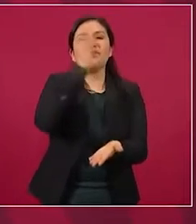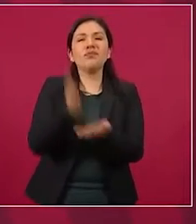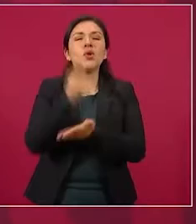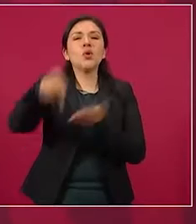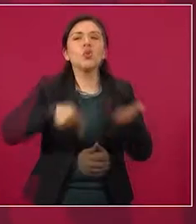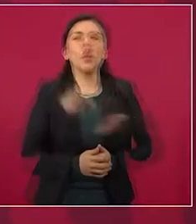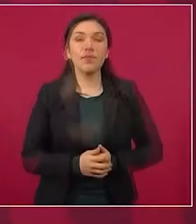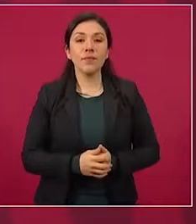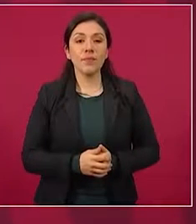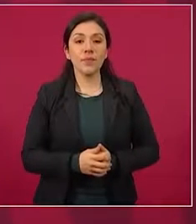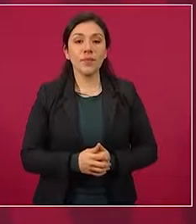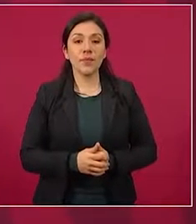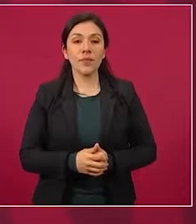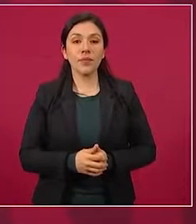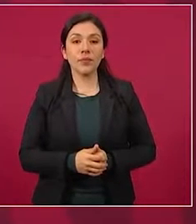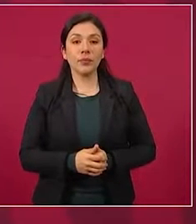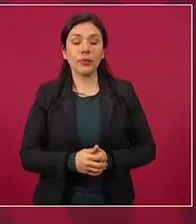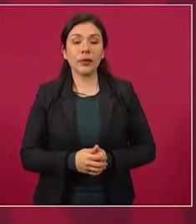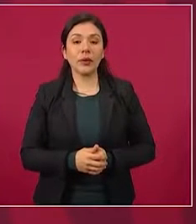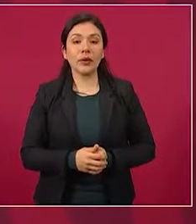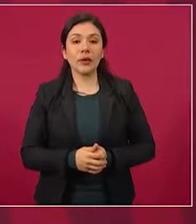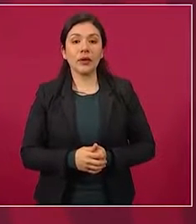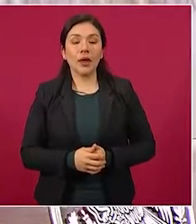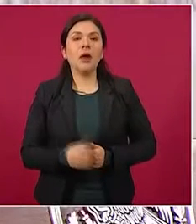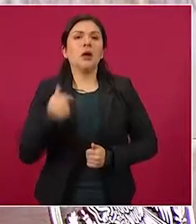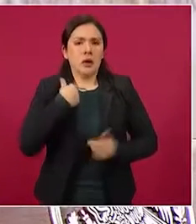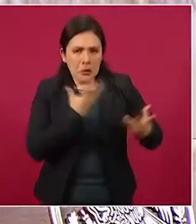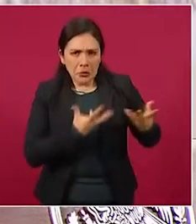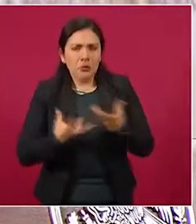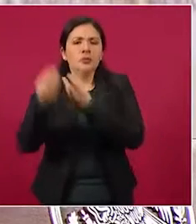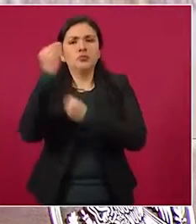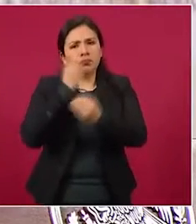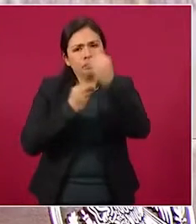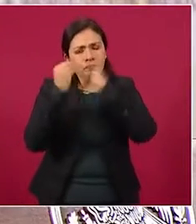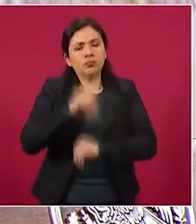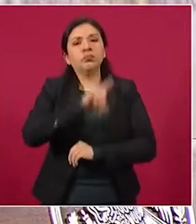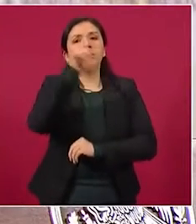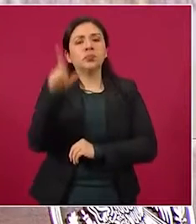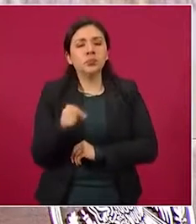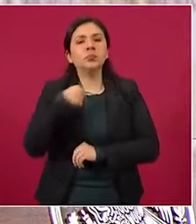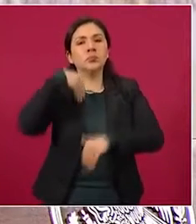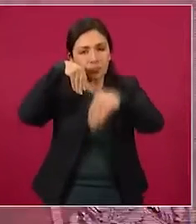Palenque y ahí comimos y luego vamos a la zona.